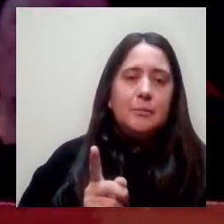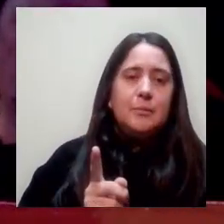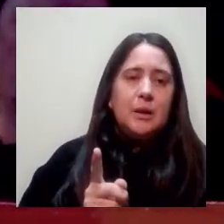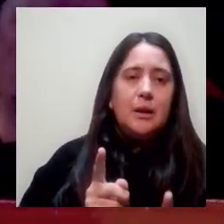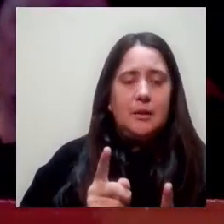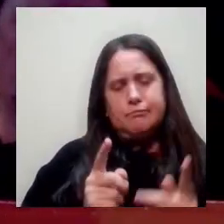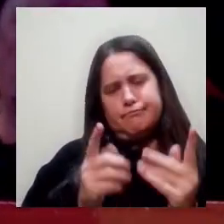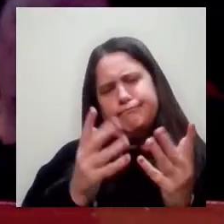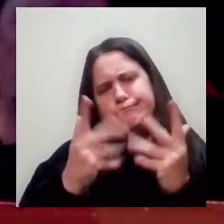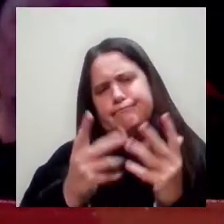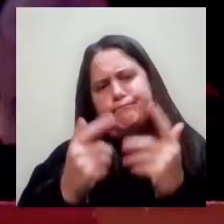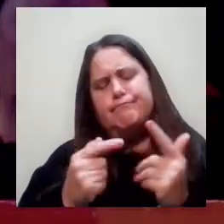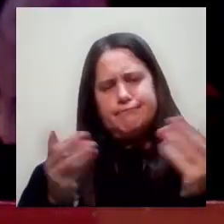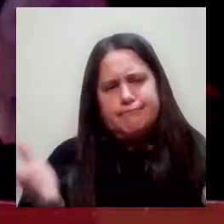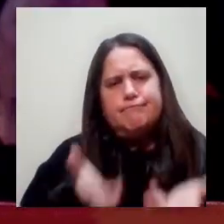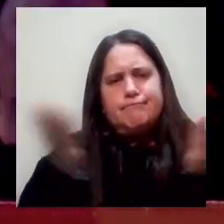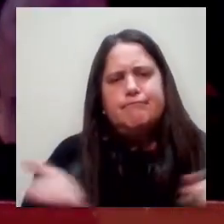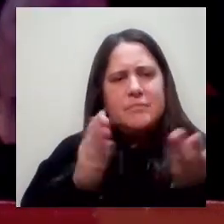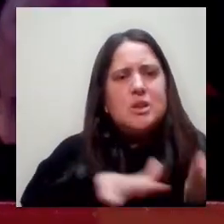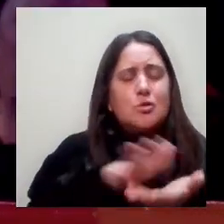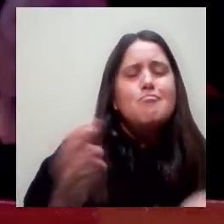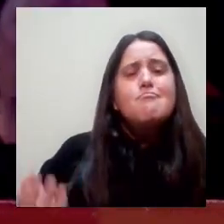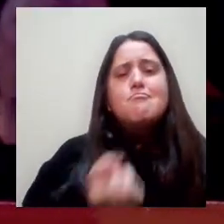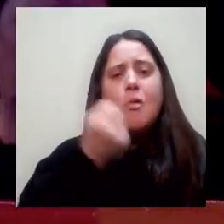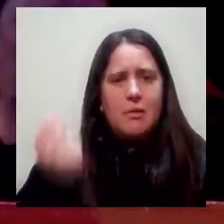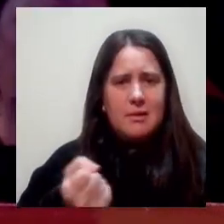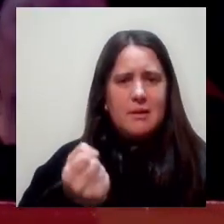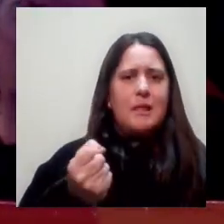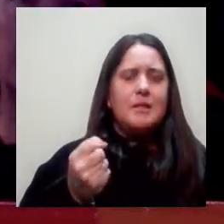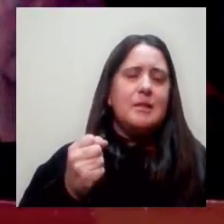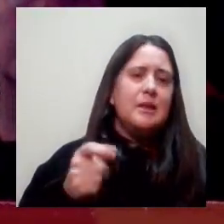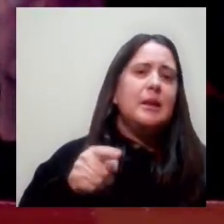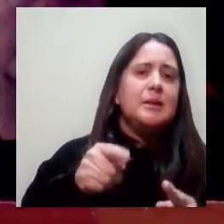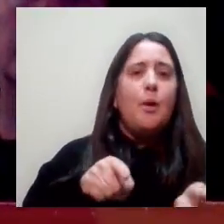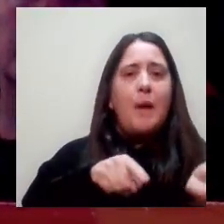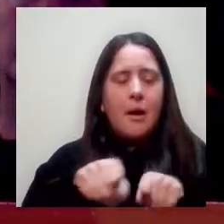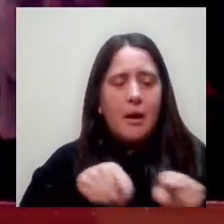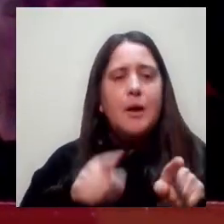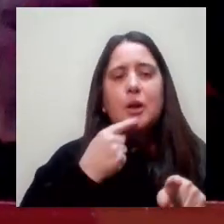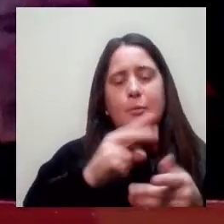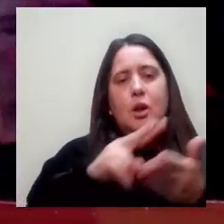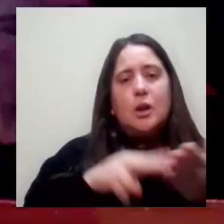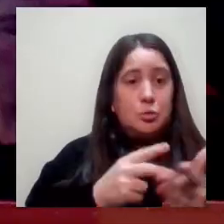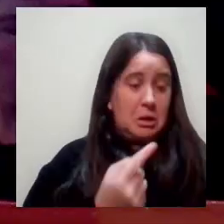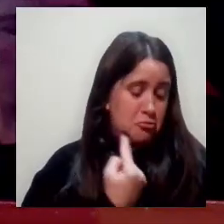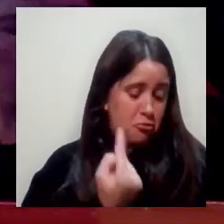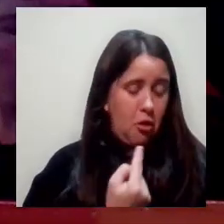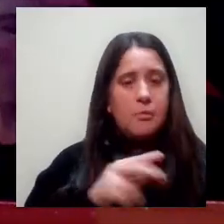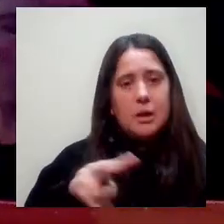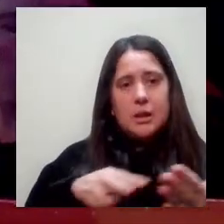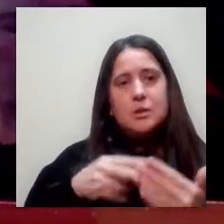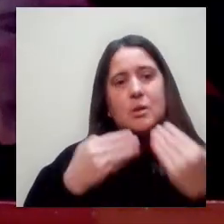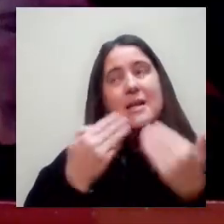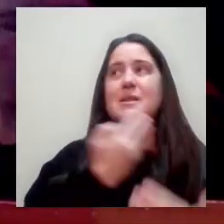a promover las situaciones fundamentales didácticas de lectura, como son la lectura por sí mismos, la lectura a través del maestro y